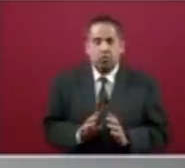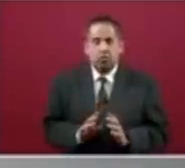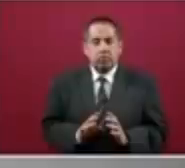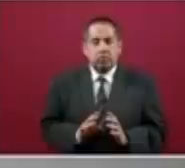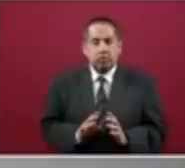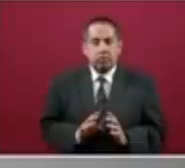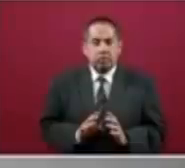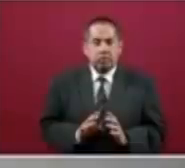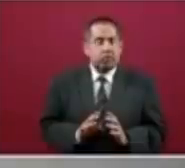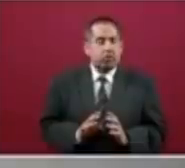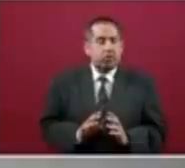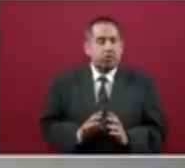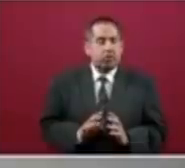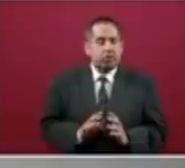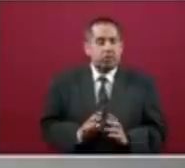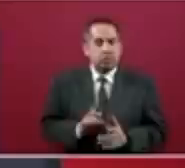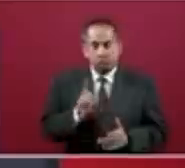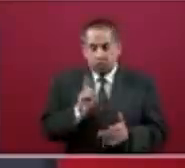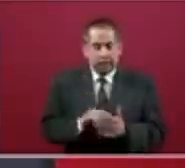que